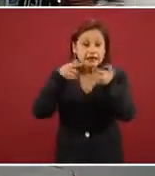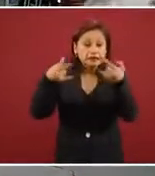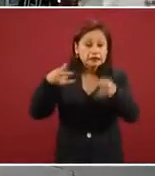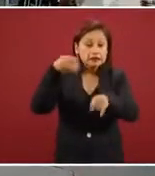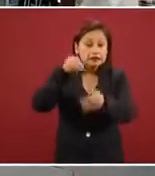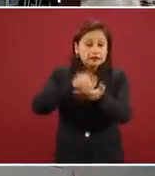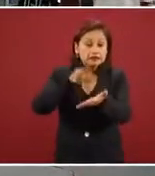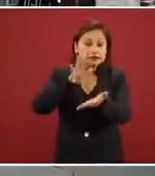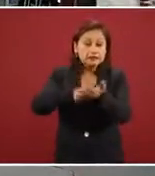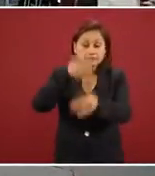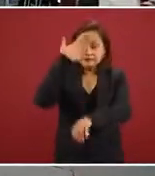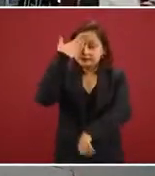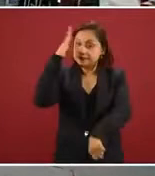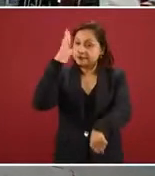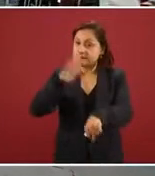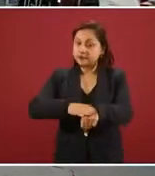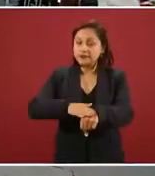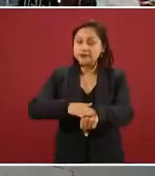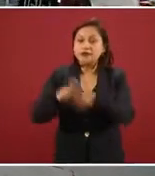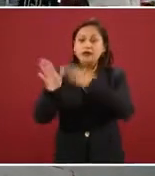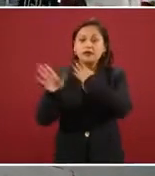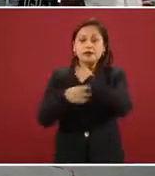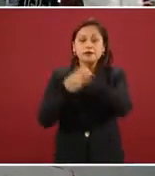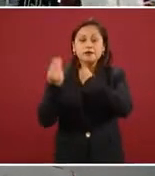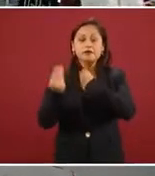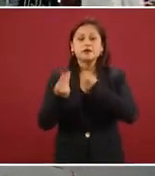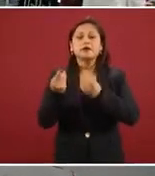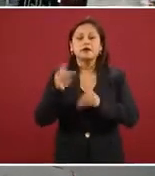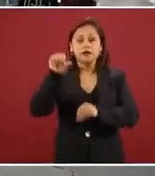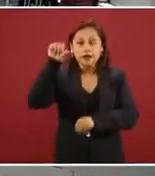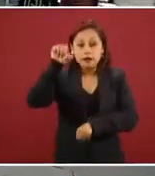en el que se constituye